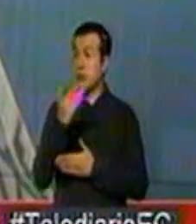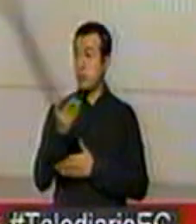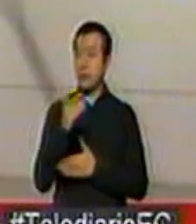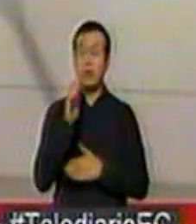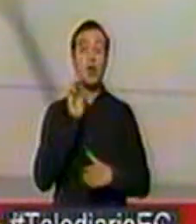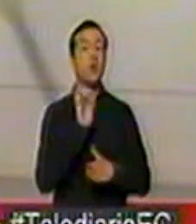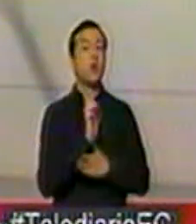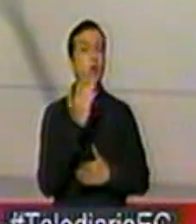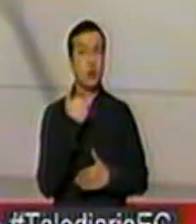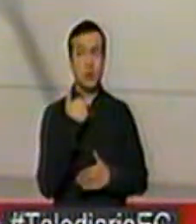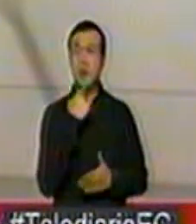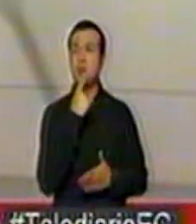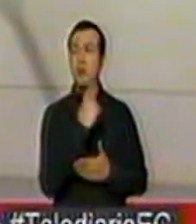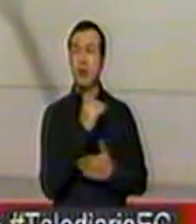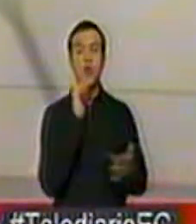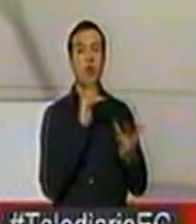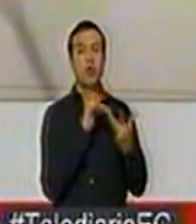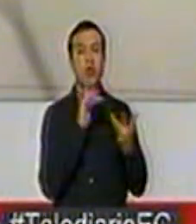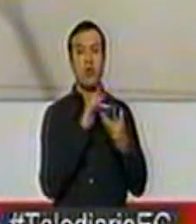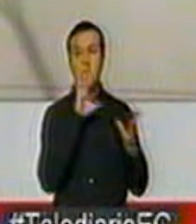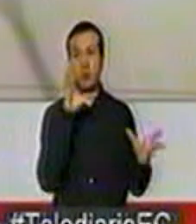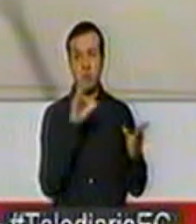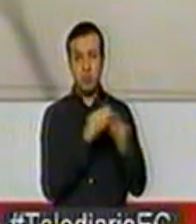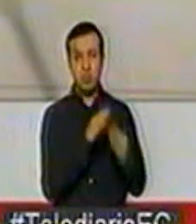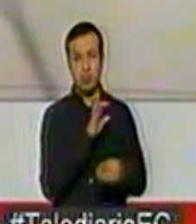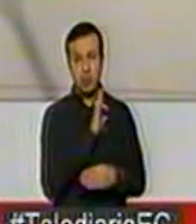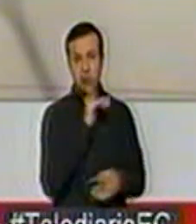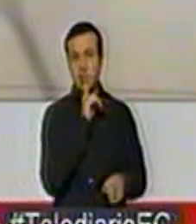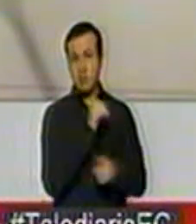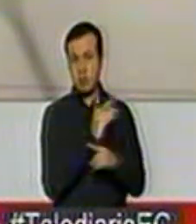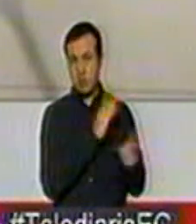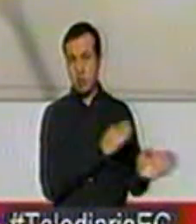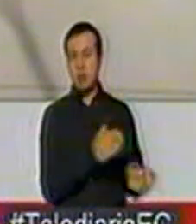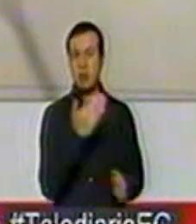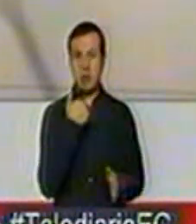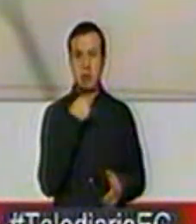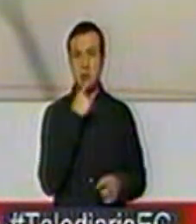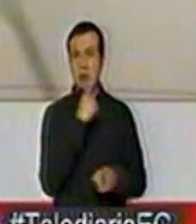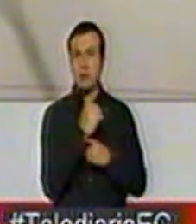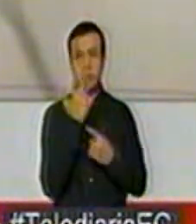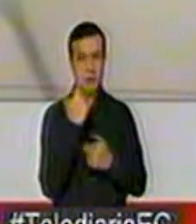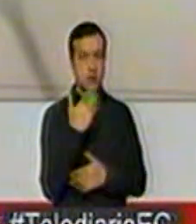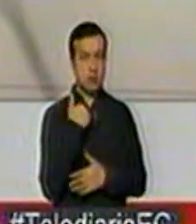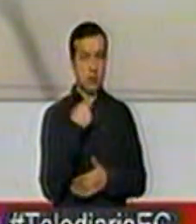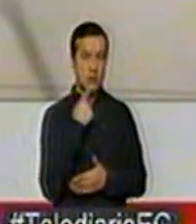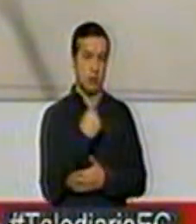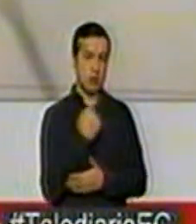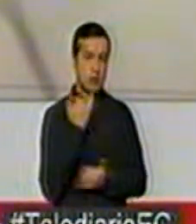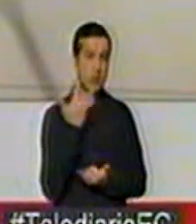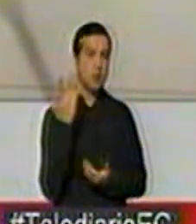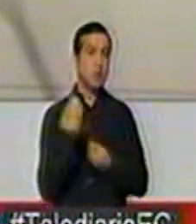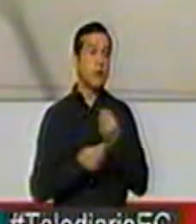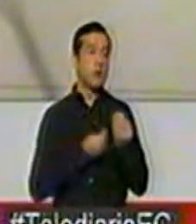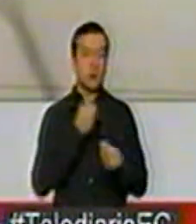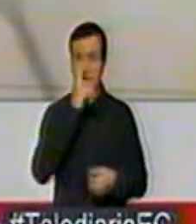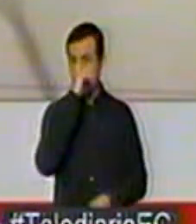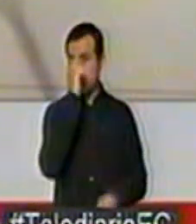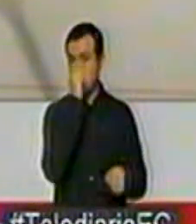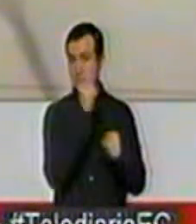Ecuador tiene contactos a nivel técnico con el régimen, y estamos